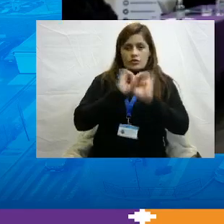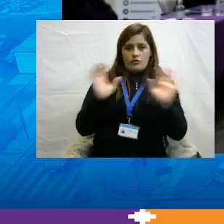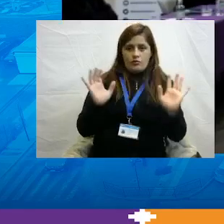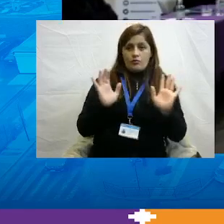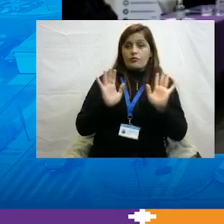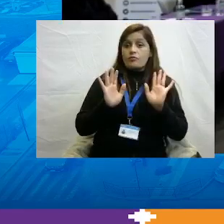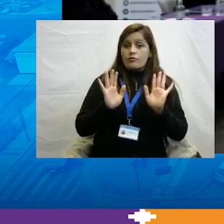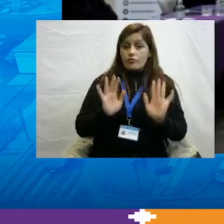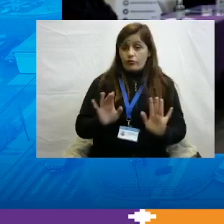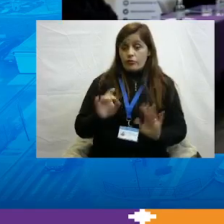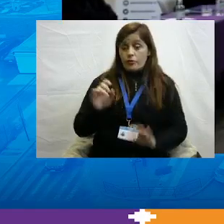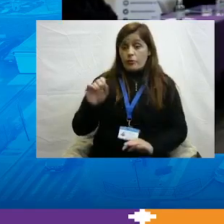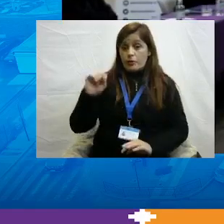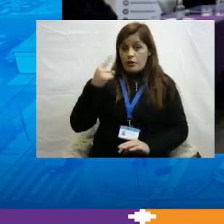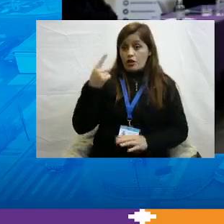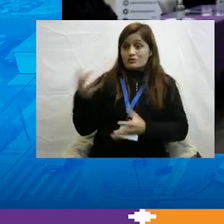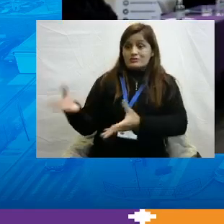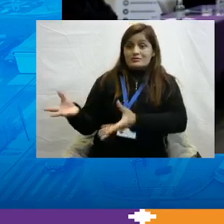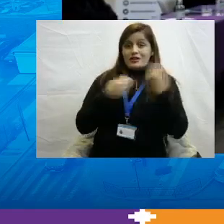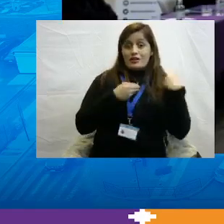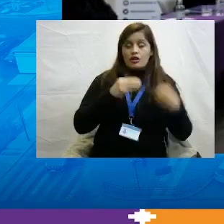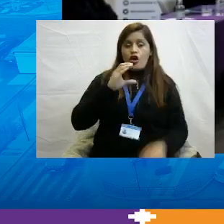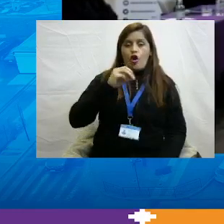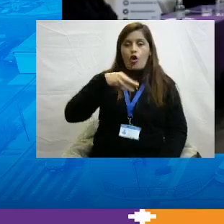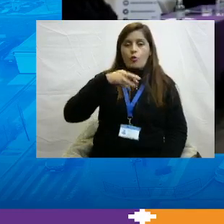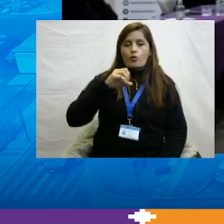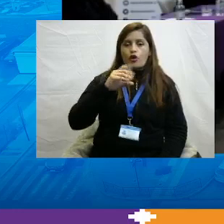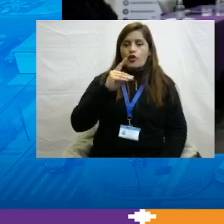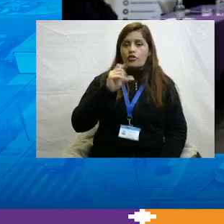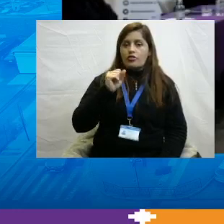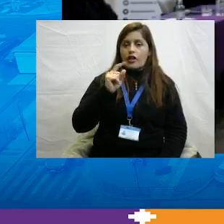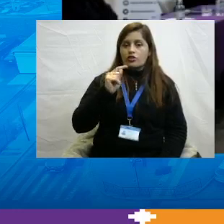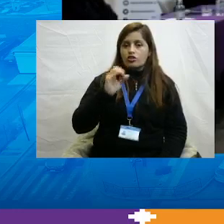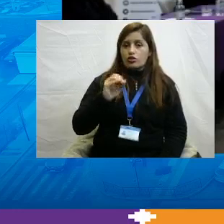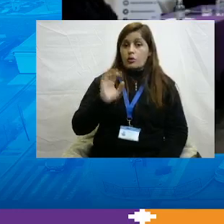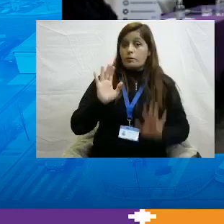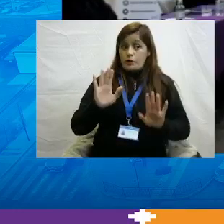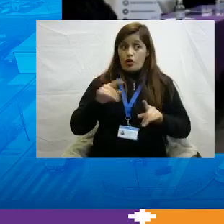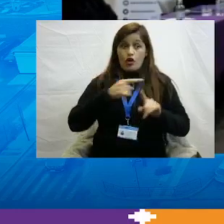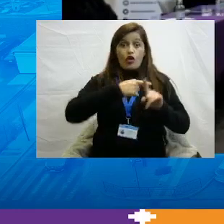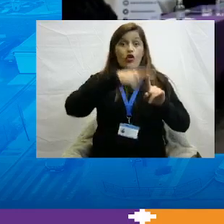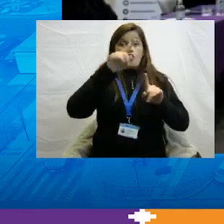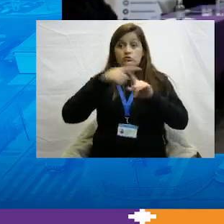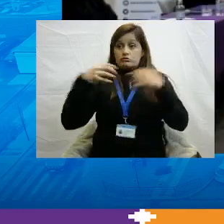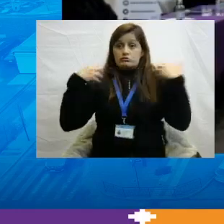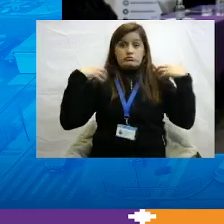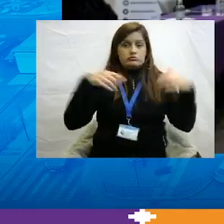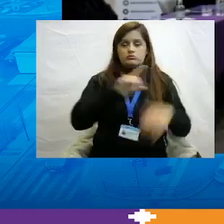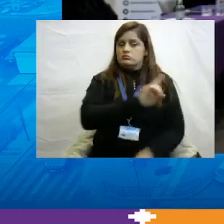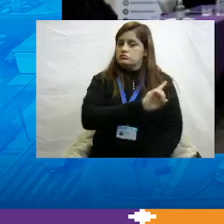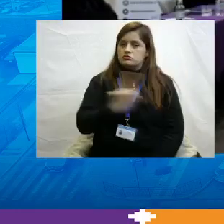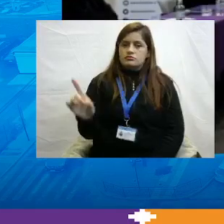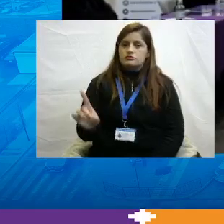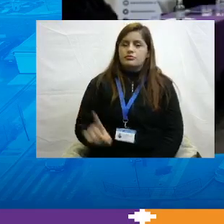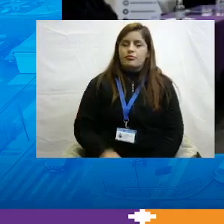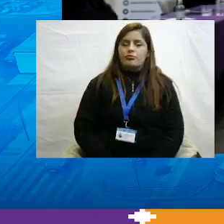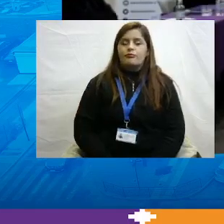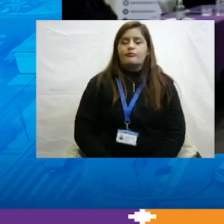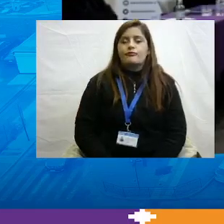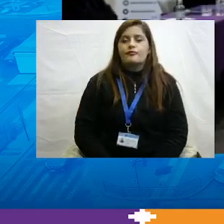revocar este comodato, pero tampoco se está hablando de darle un comodato inmediatamente a otra organización.